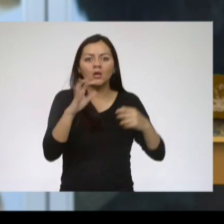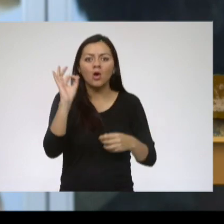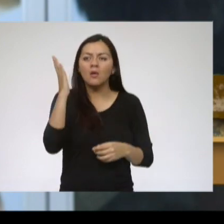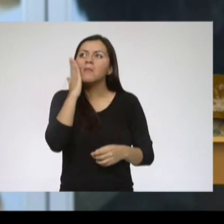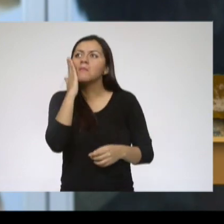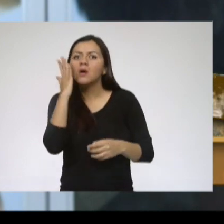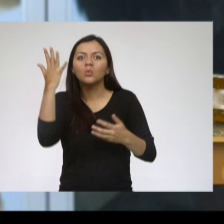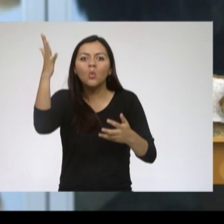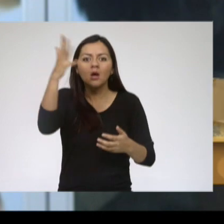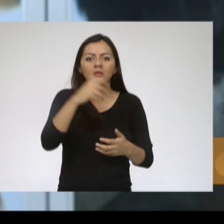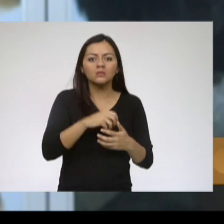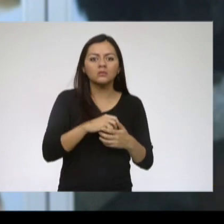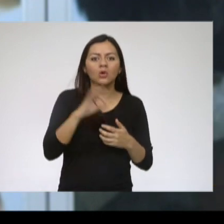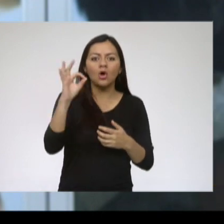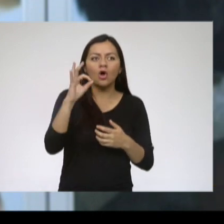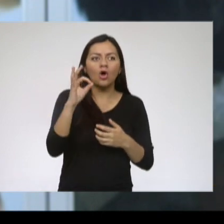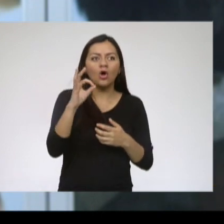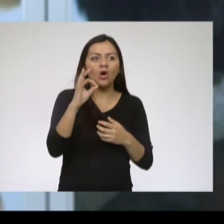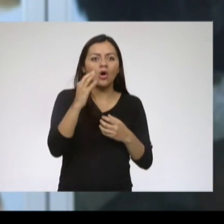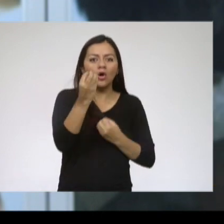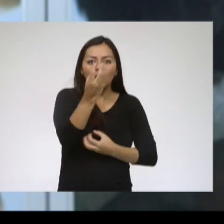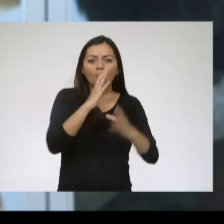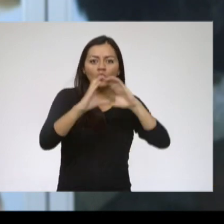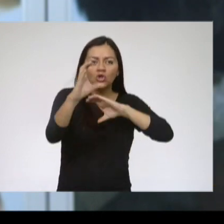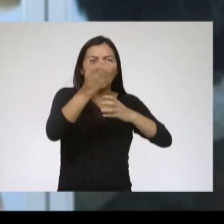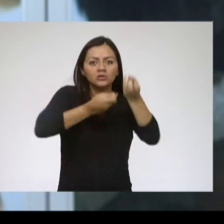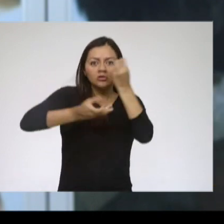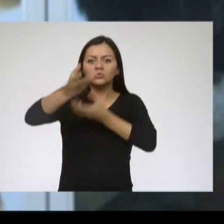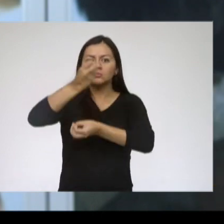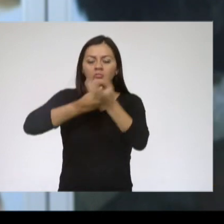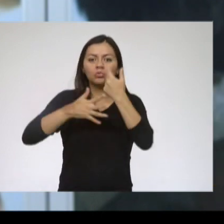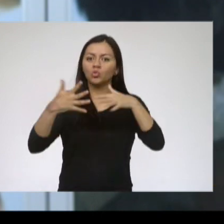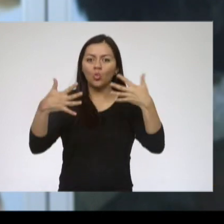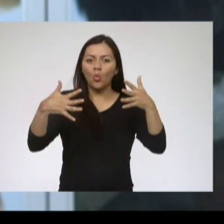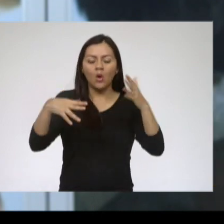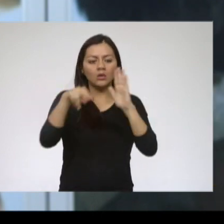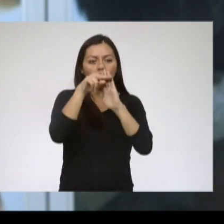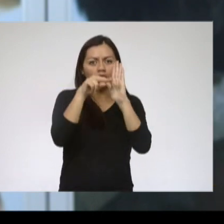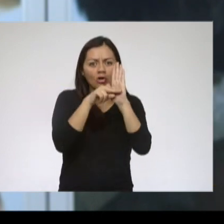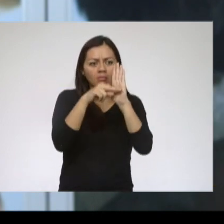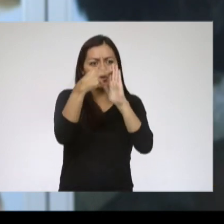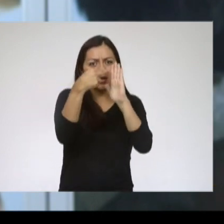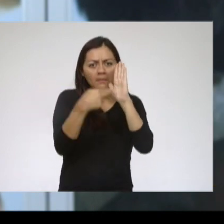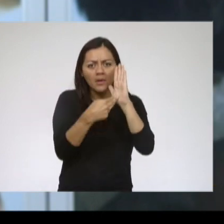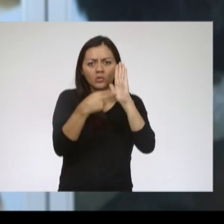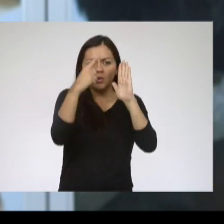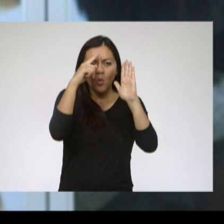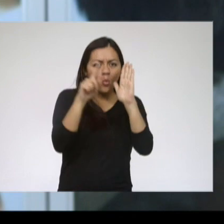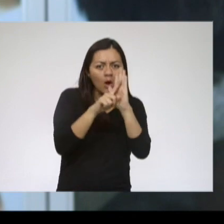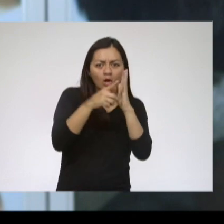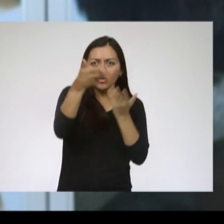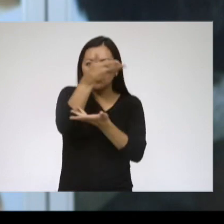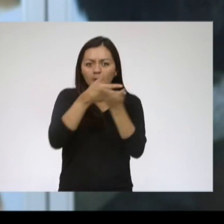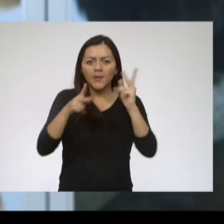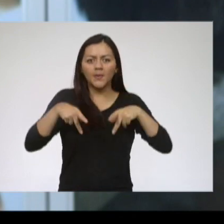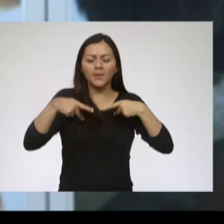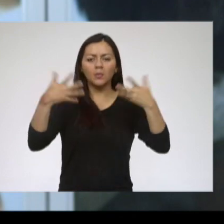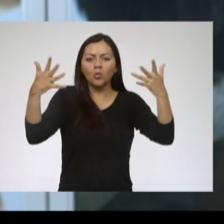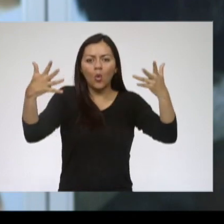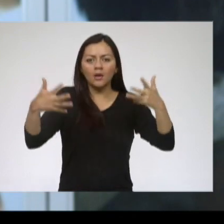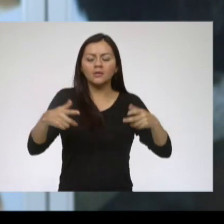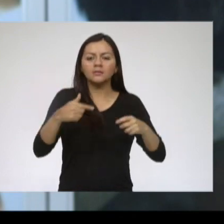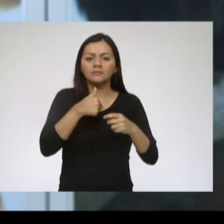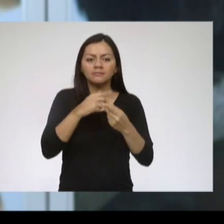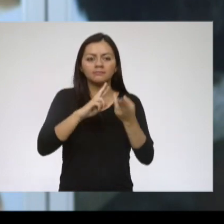pues no tiene ningún tipo de retroalimentación. Es decir, no hay normas, no hay acuerdos de convivencia que me vayan